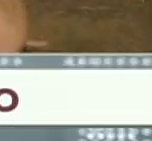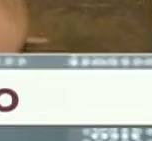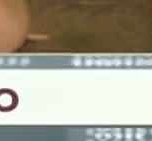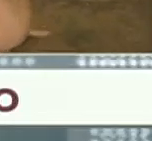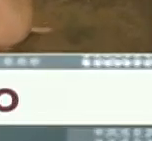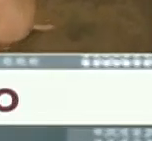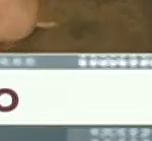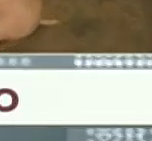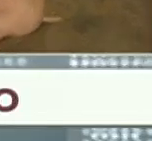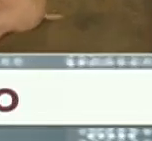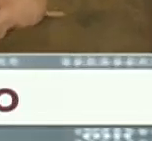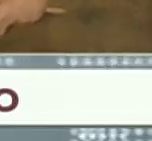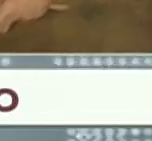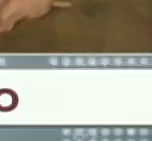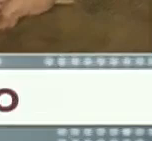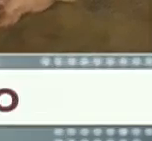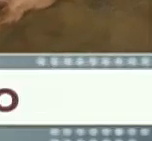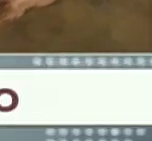cochinitos paridos